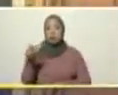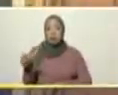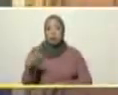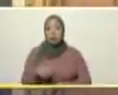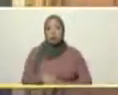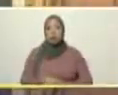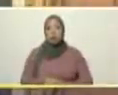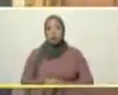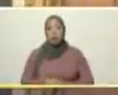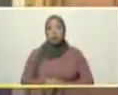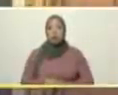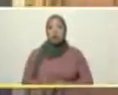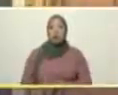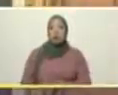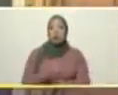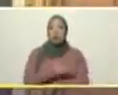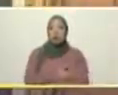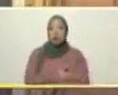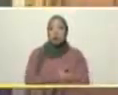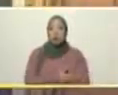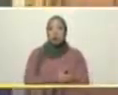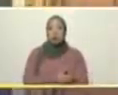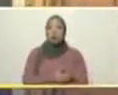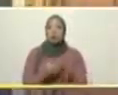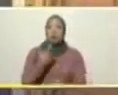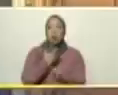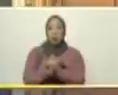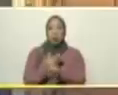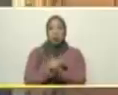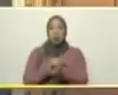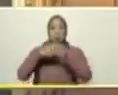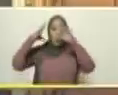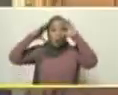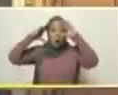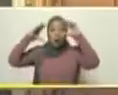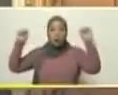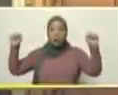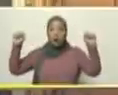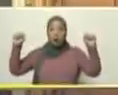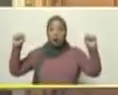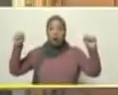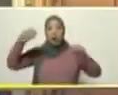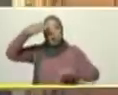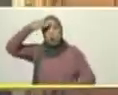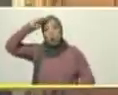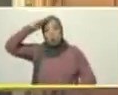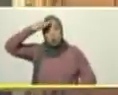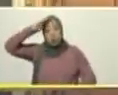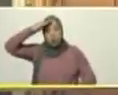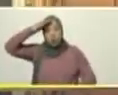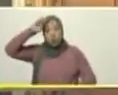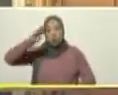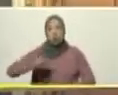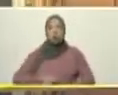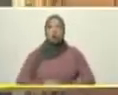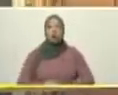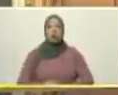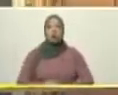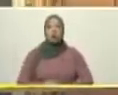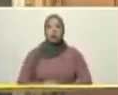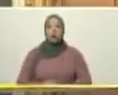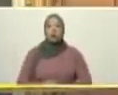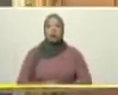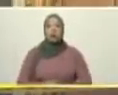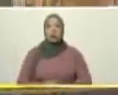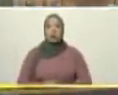y se intentaba asaltar la embajada de Cuba en Venezuela. Recientemente estuvo